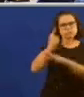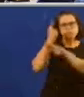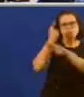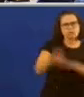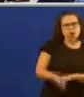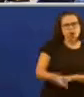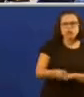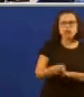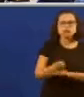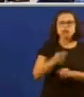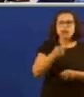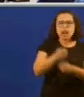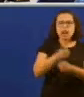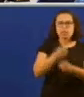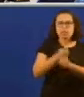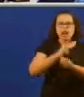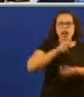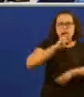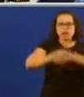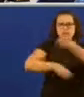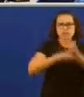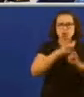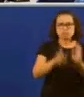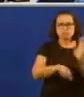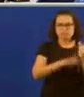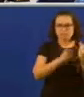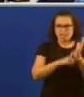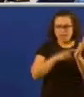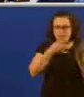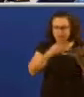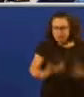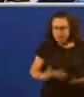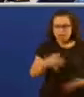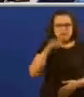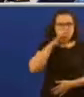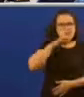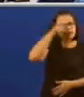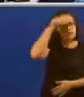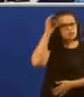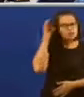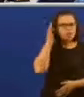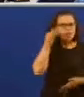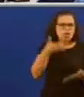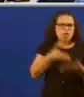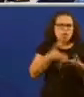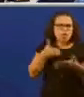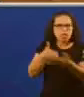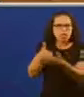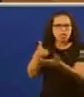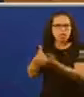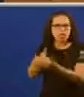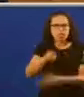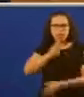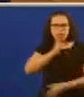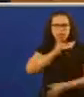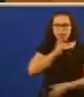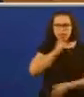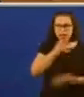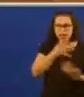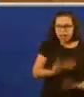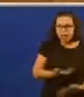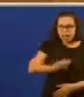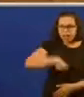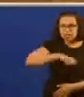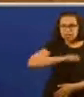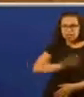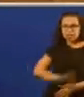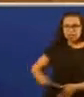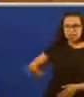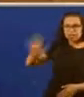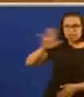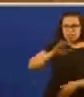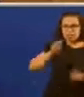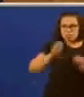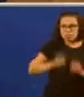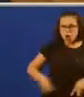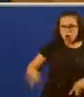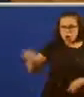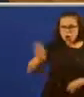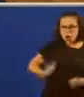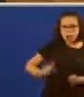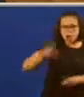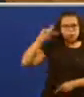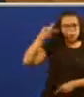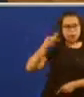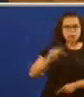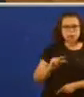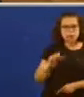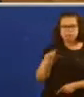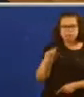está creando lle moitas dificultades os galegos e das galegas, porque sabe que temos os salarios máis baixos de todo o Estado e que o